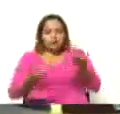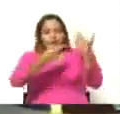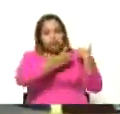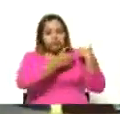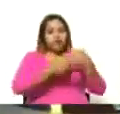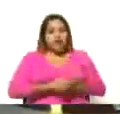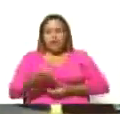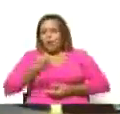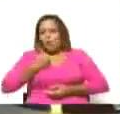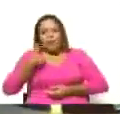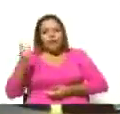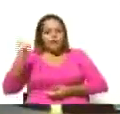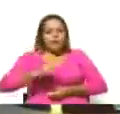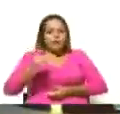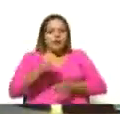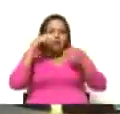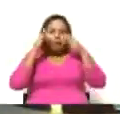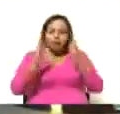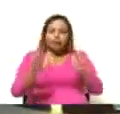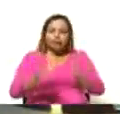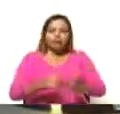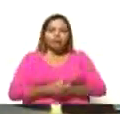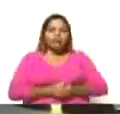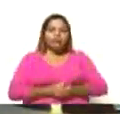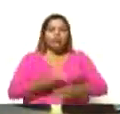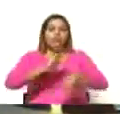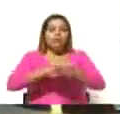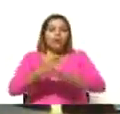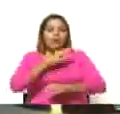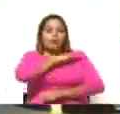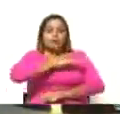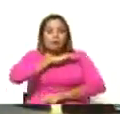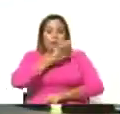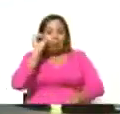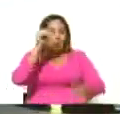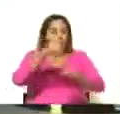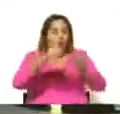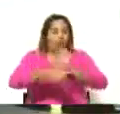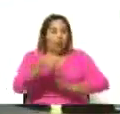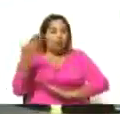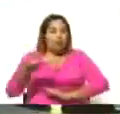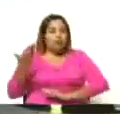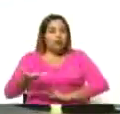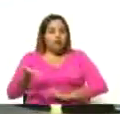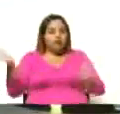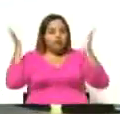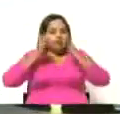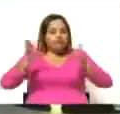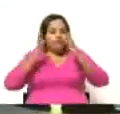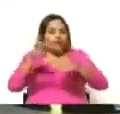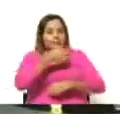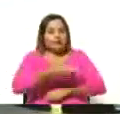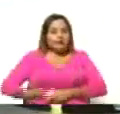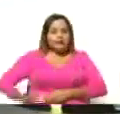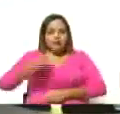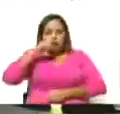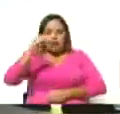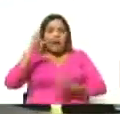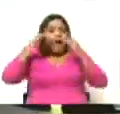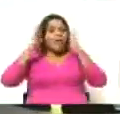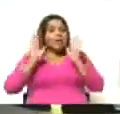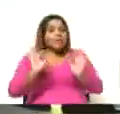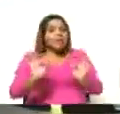en cualquier requerimiento para atenderlo, porque nuestra misión es precisamente, como lo ordena nuestro presidente Nicolás Maduro Moro, la